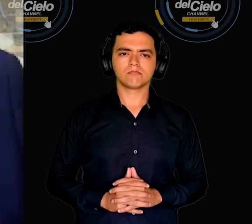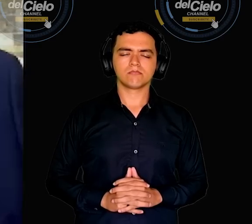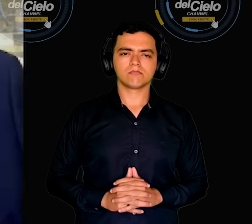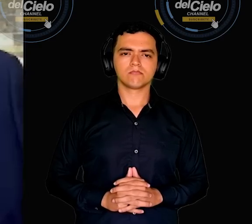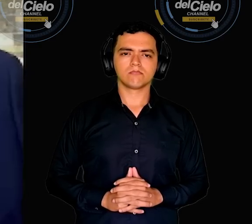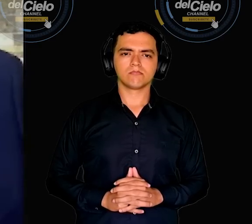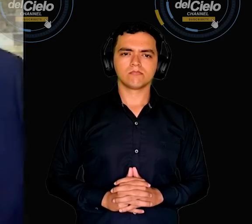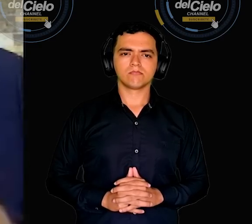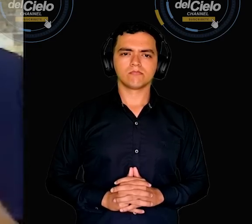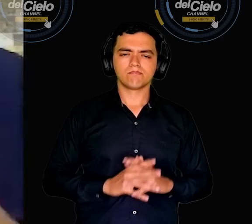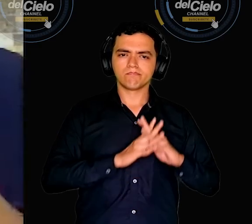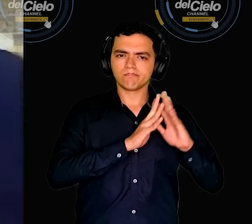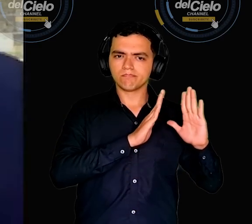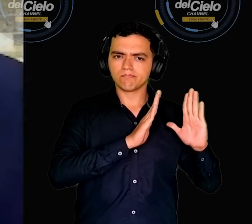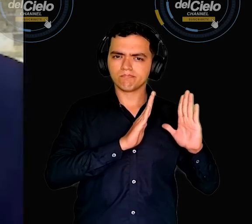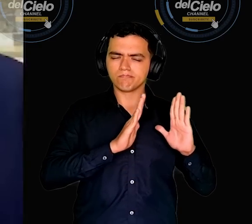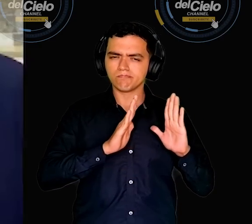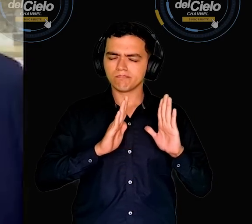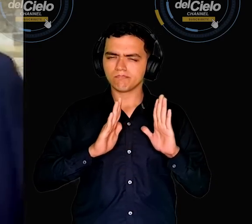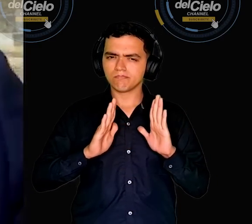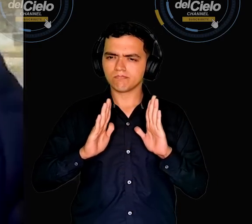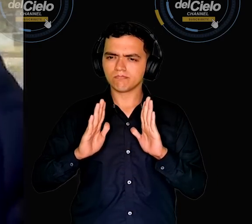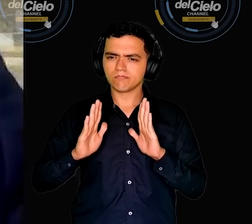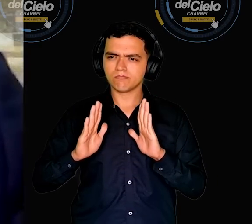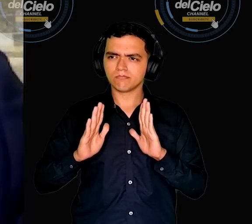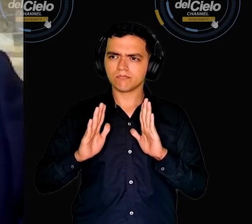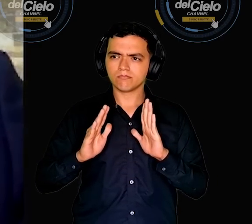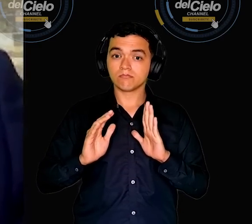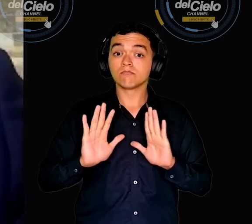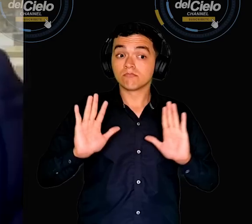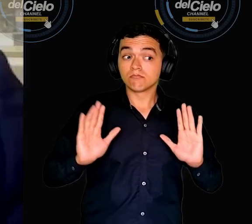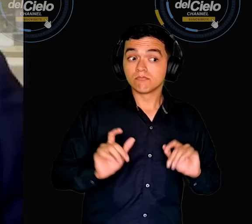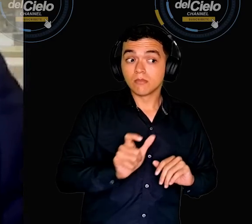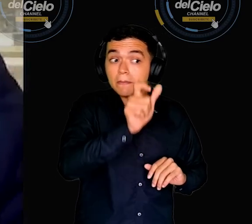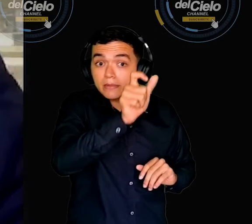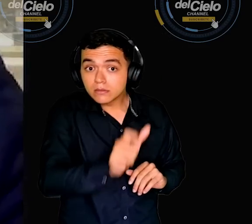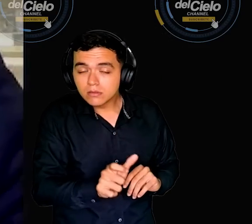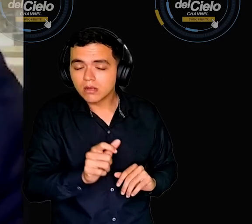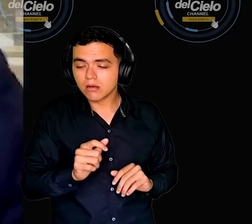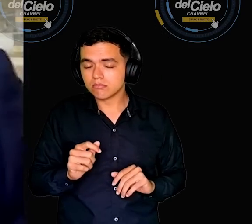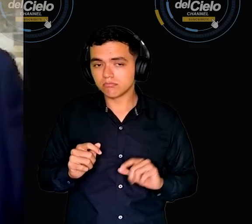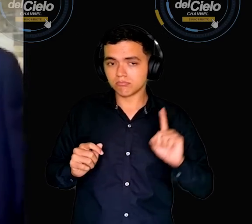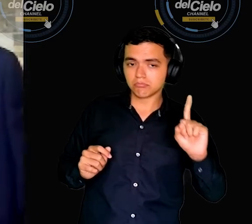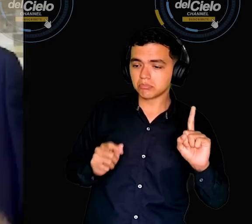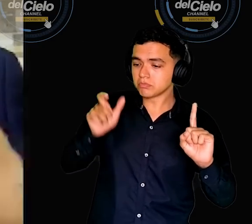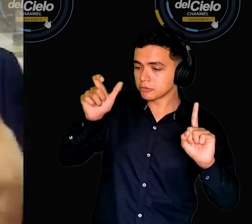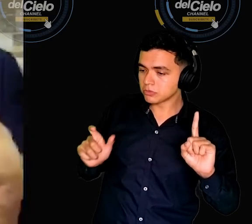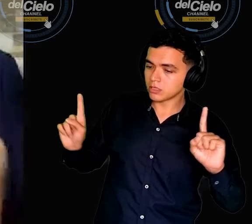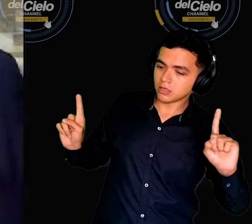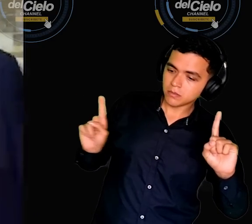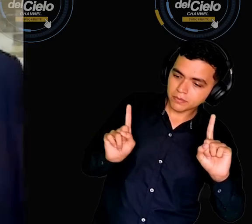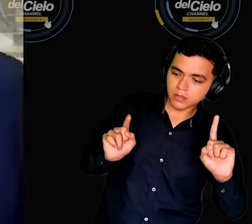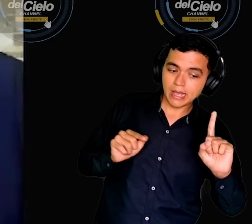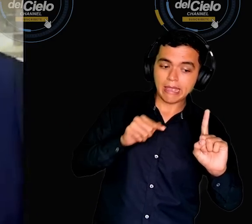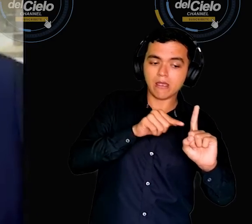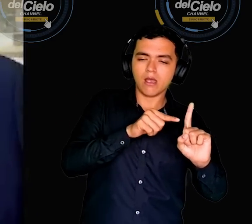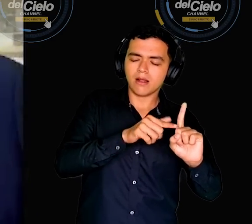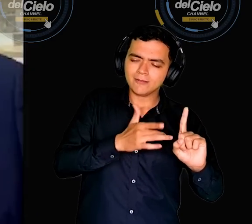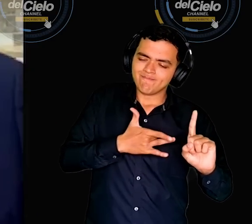no. Sí, pero ya está muerto, no importa, pero su palabra está viva. Eso es muy lindo. Y